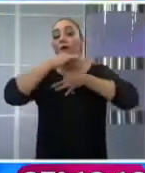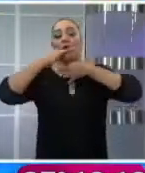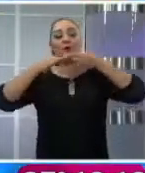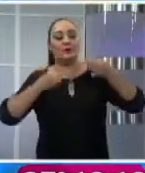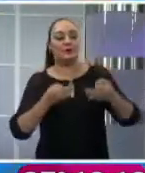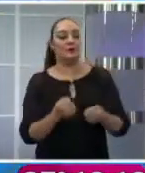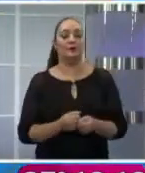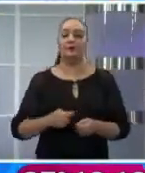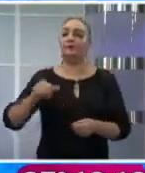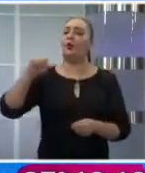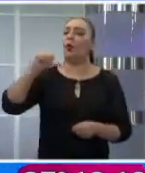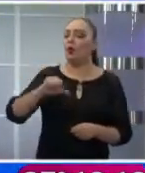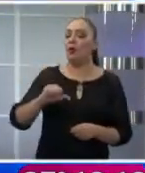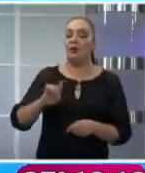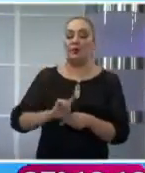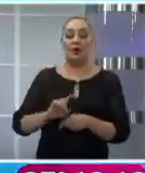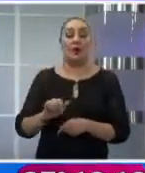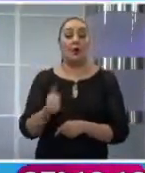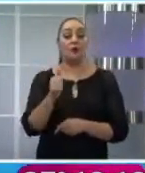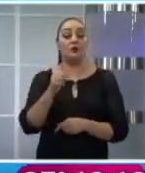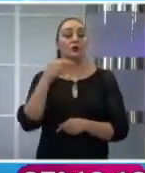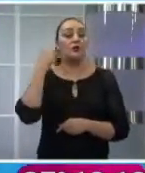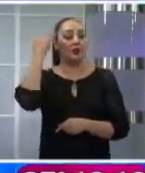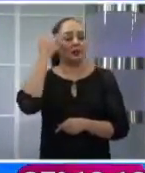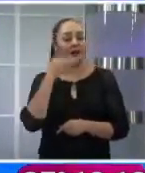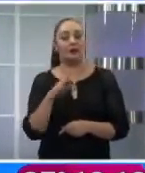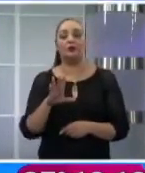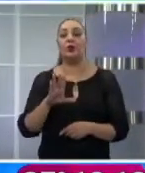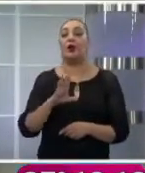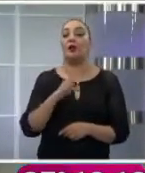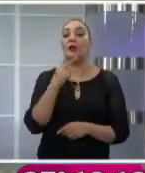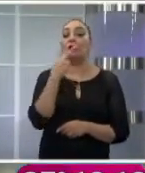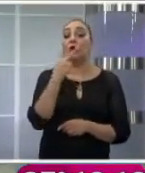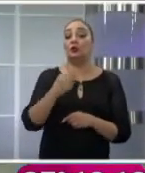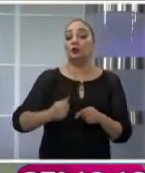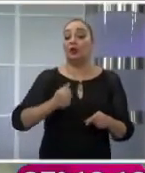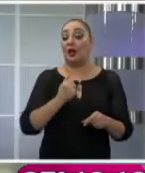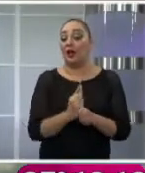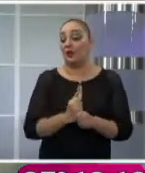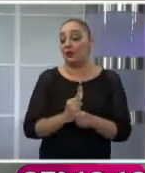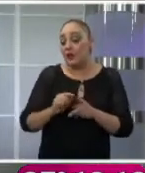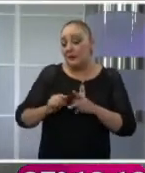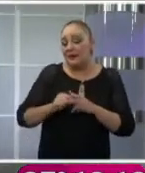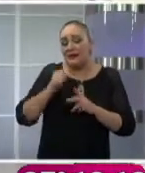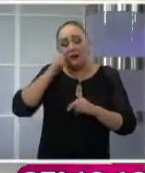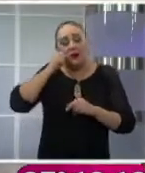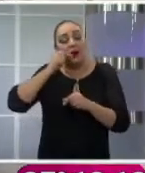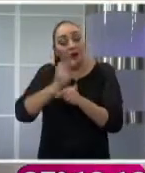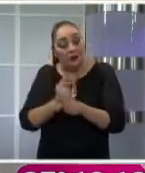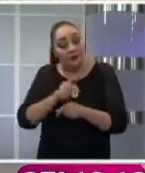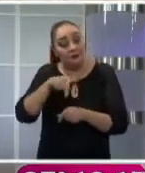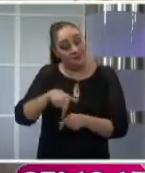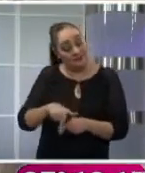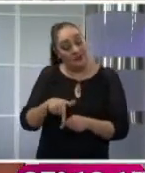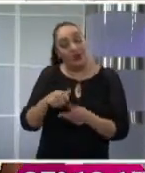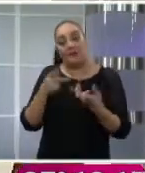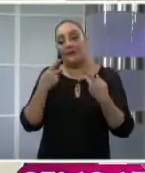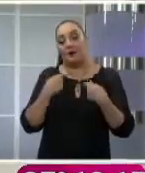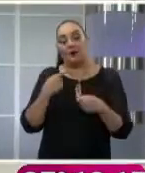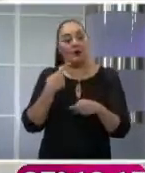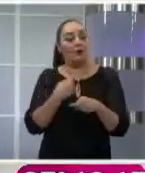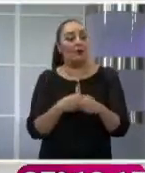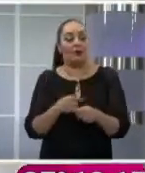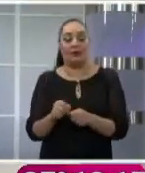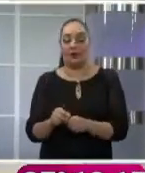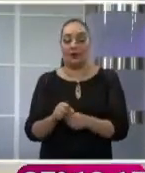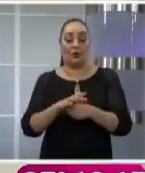el día de hoy 11 de marzo se cumplen 2 años del primer caso de kobe 19 detectado aquí en nuevo léon y es por eso